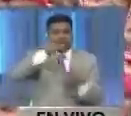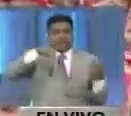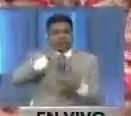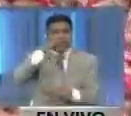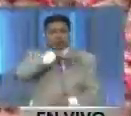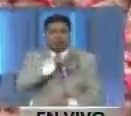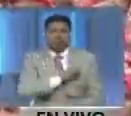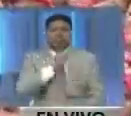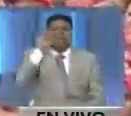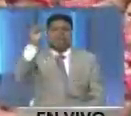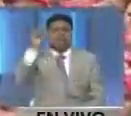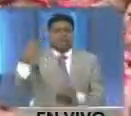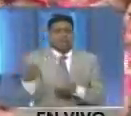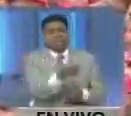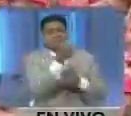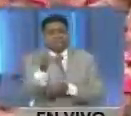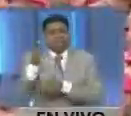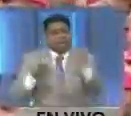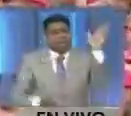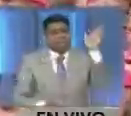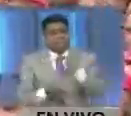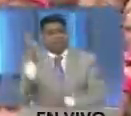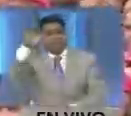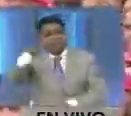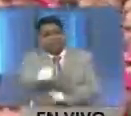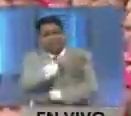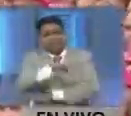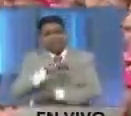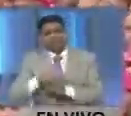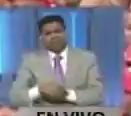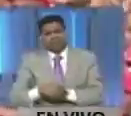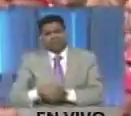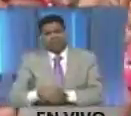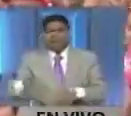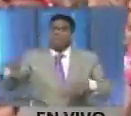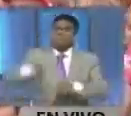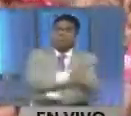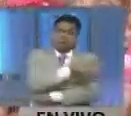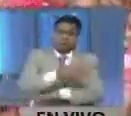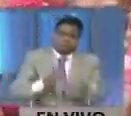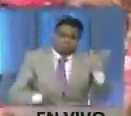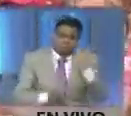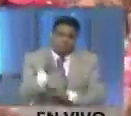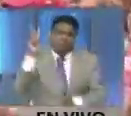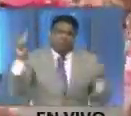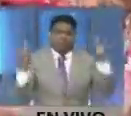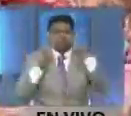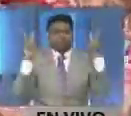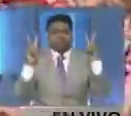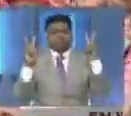socialismo! ¡Vamos a la calle! ¡Vamos a la batalla! ¡Vamos a la victoria!